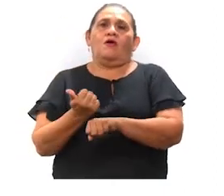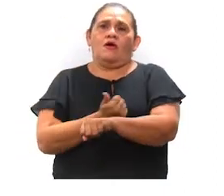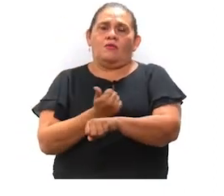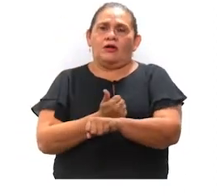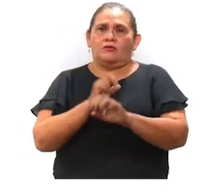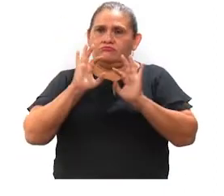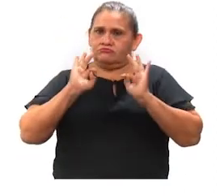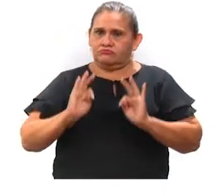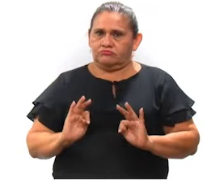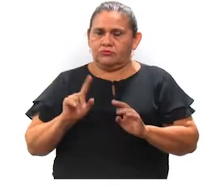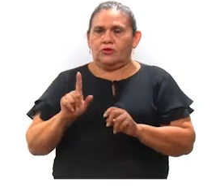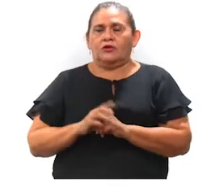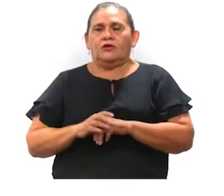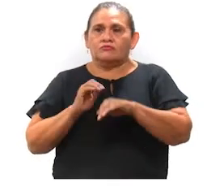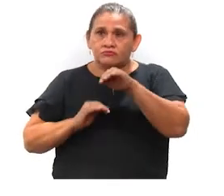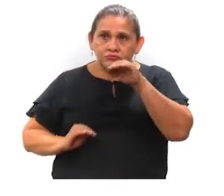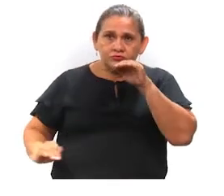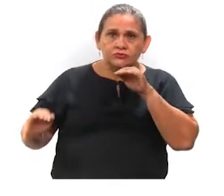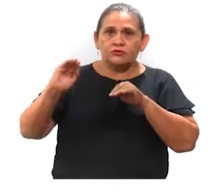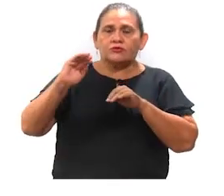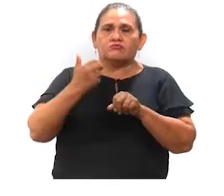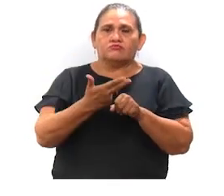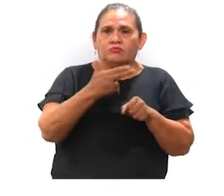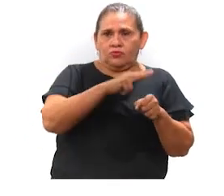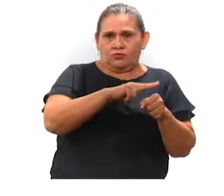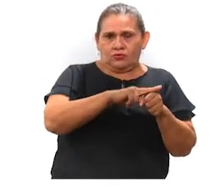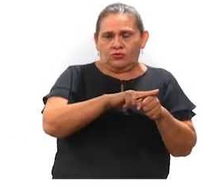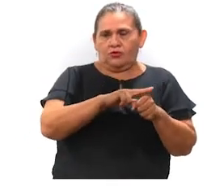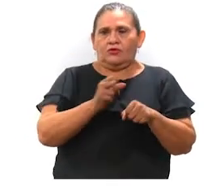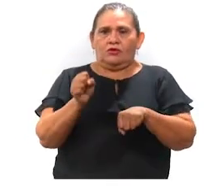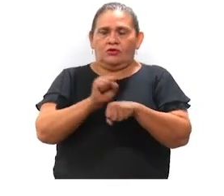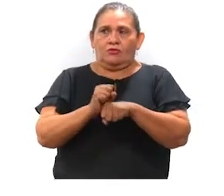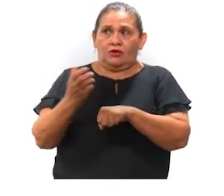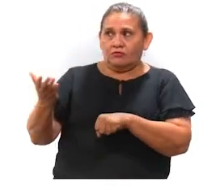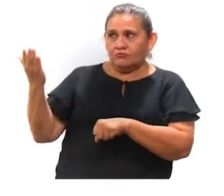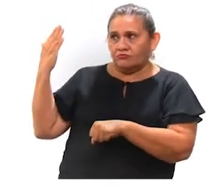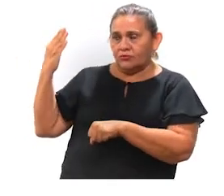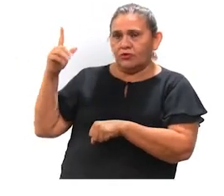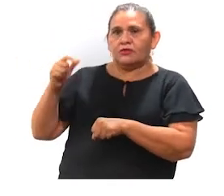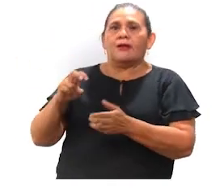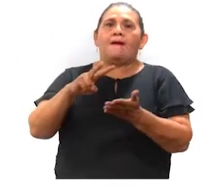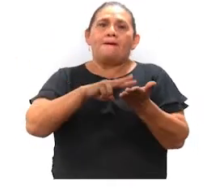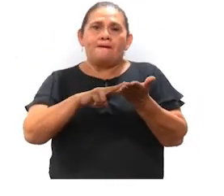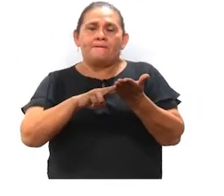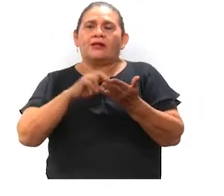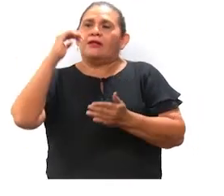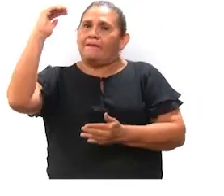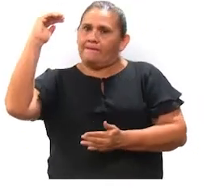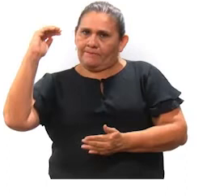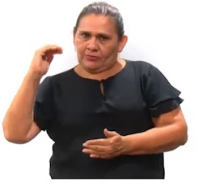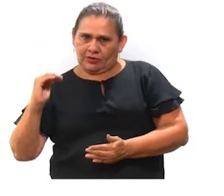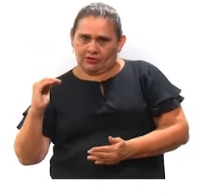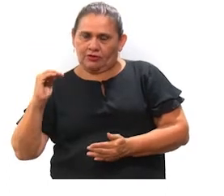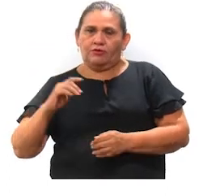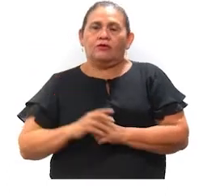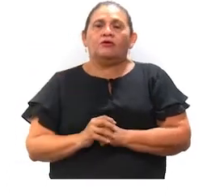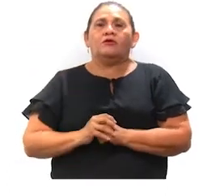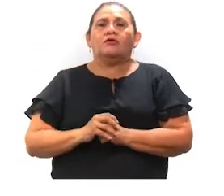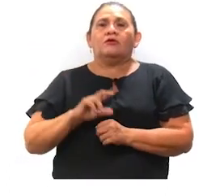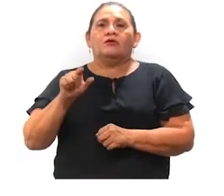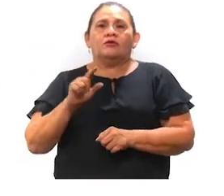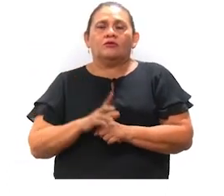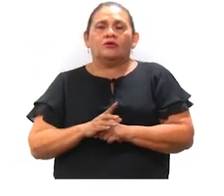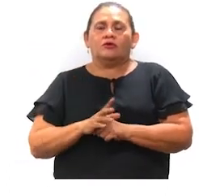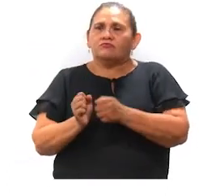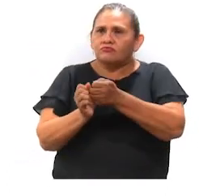estable. El incremento en admisiones hospitalarias de la semana con respecto a la anterior está en verde y en descenso. El ritmo de